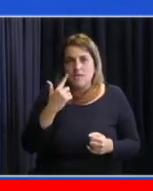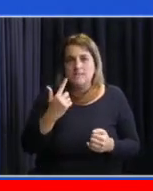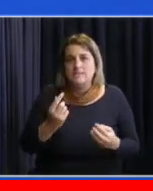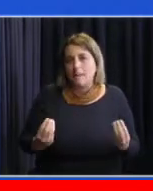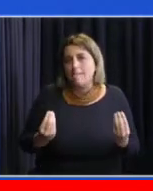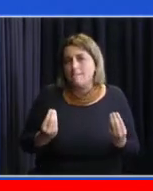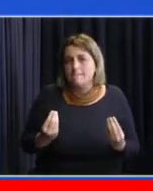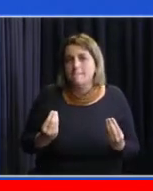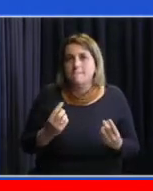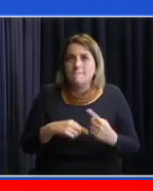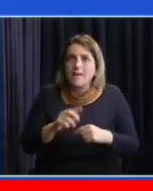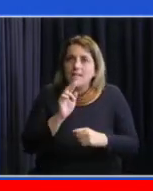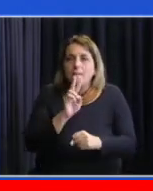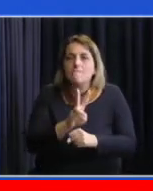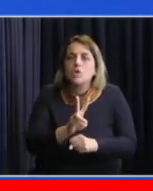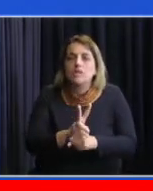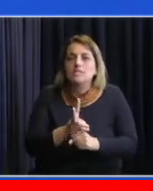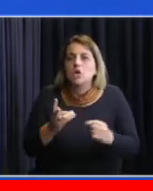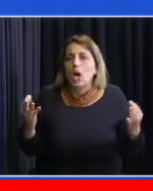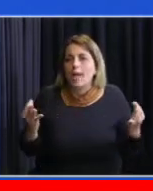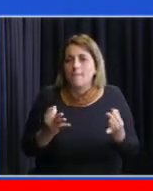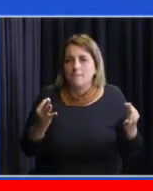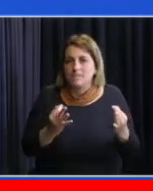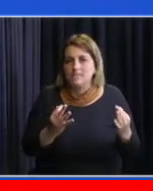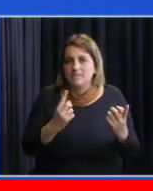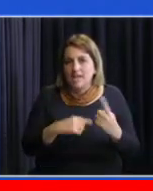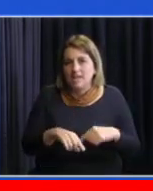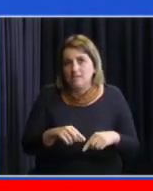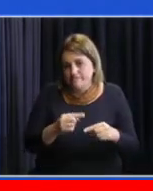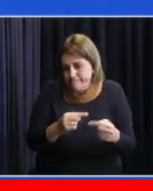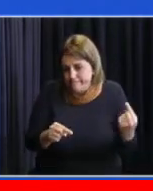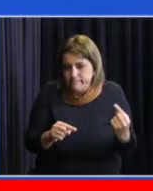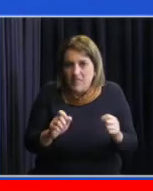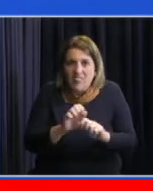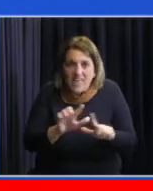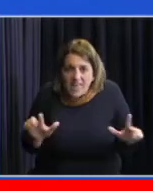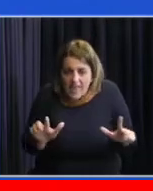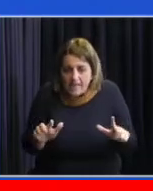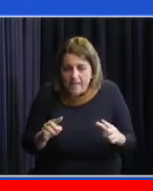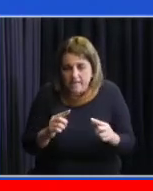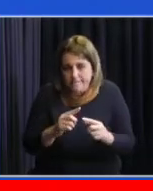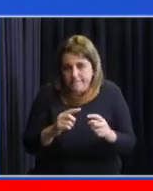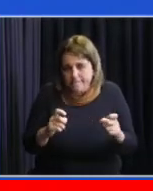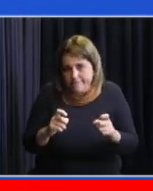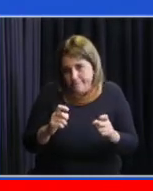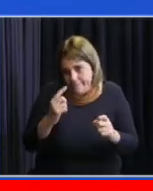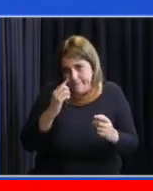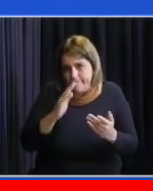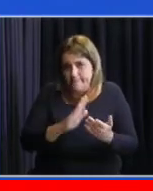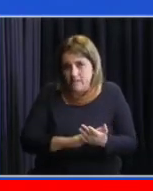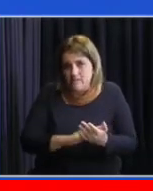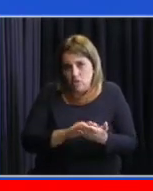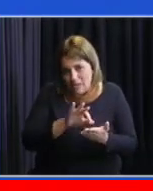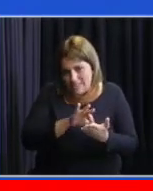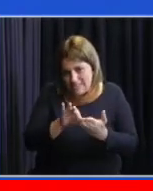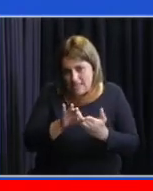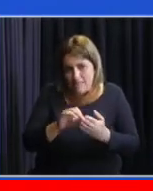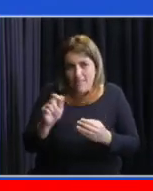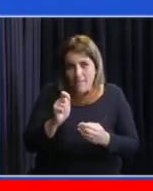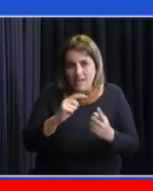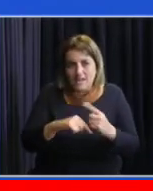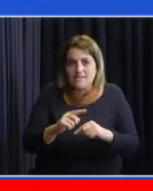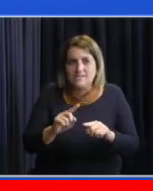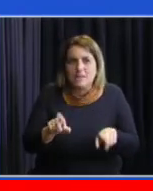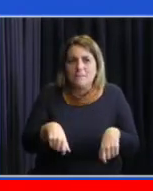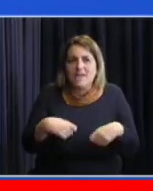a suministrar a las maestras y funcionarios de la educación de las escuelas rurales que comenzarán a funcionar